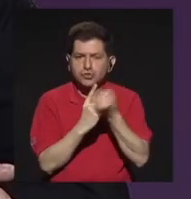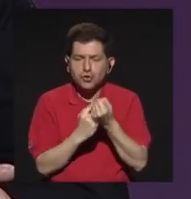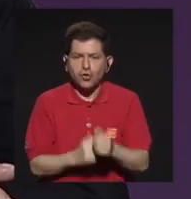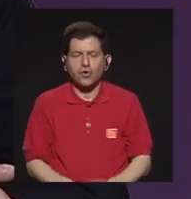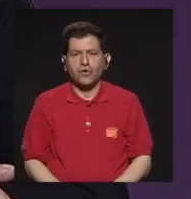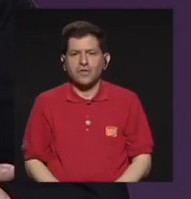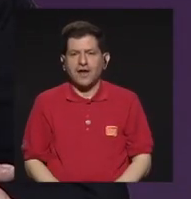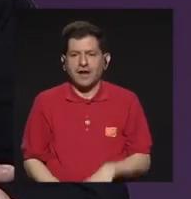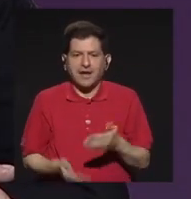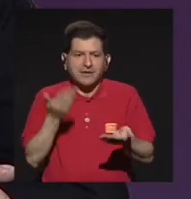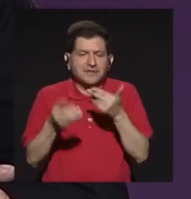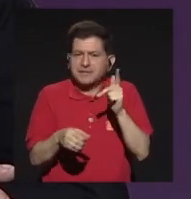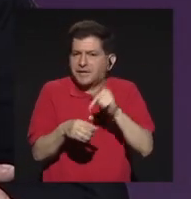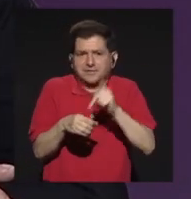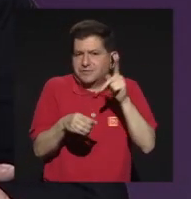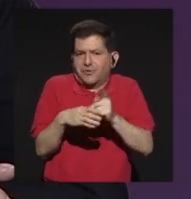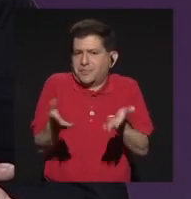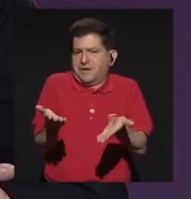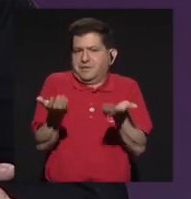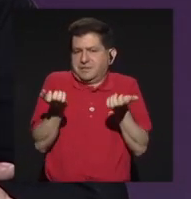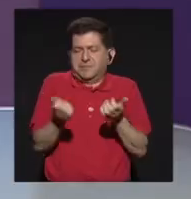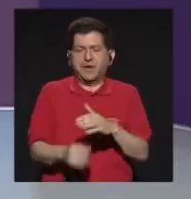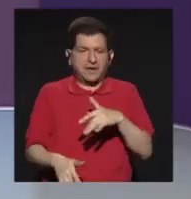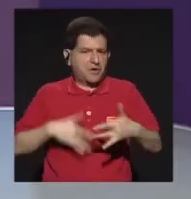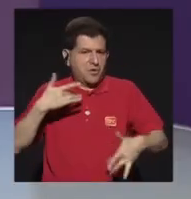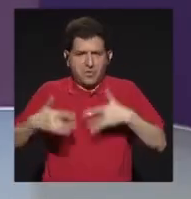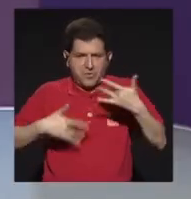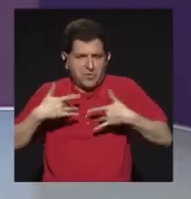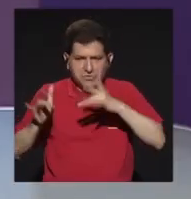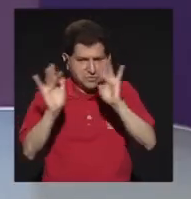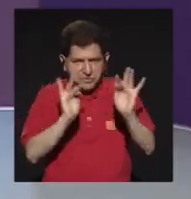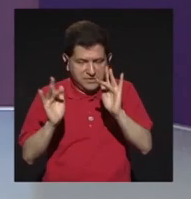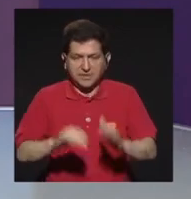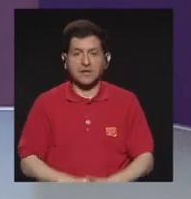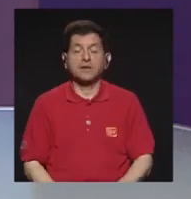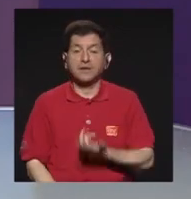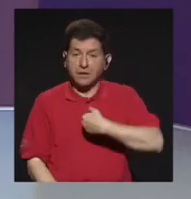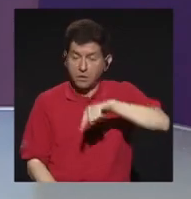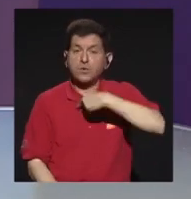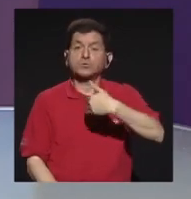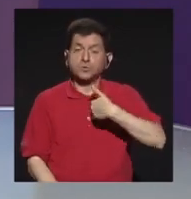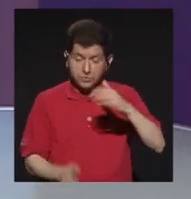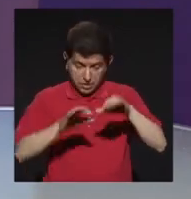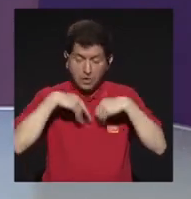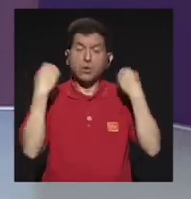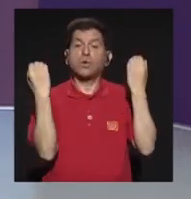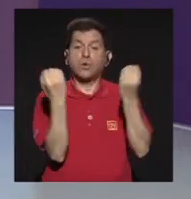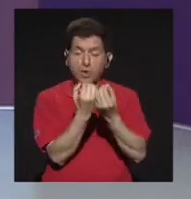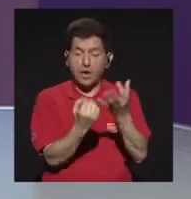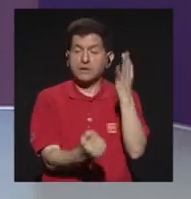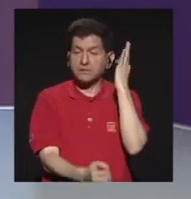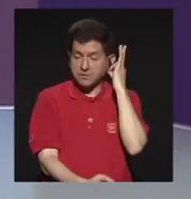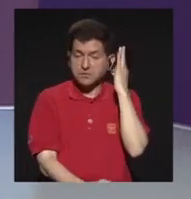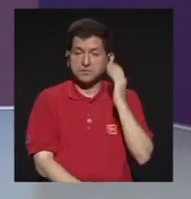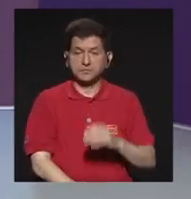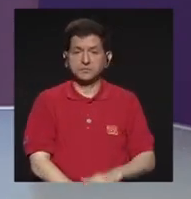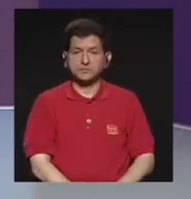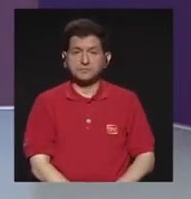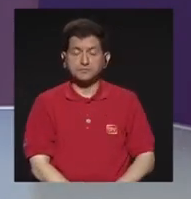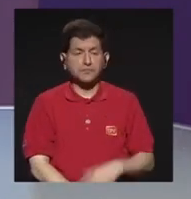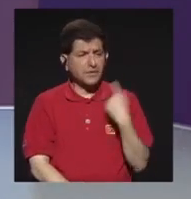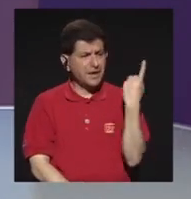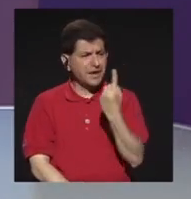retrae o que toda la sociedad no no siente compasión o tenemos organizaciones de mujeres que